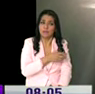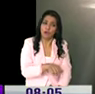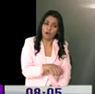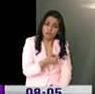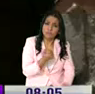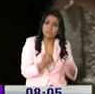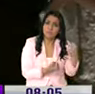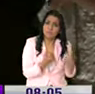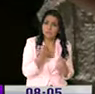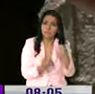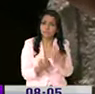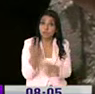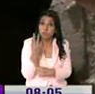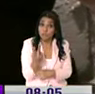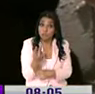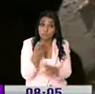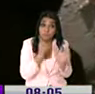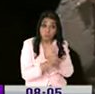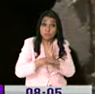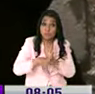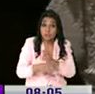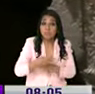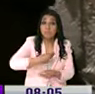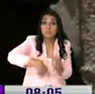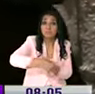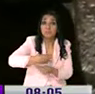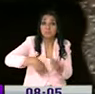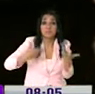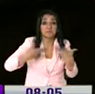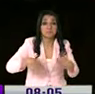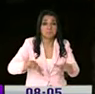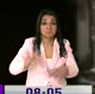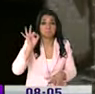otros dos vehículos reportados como robados. En Quito, informó Iván Casamen.